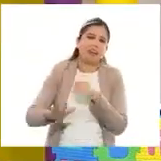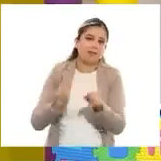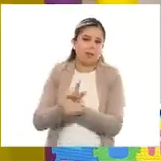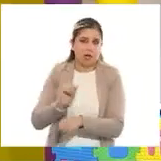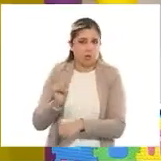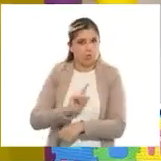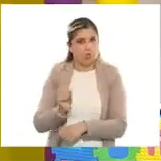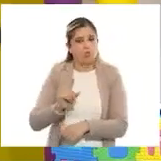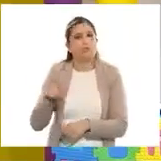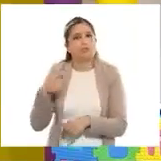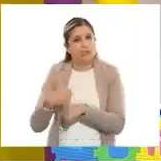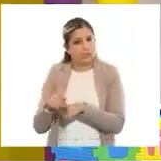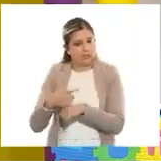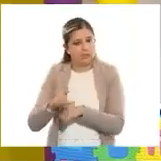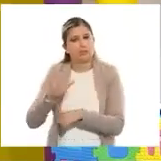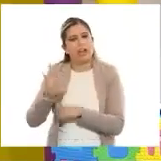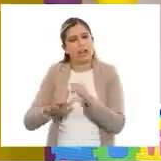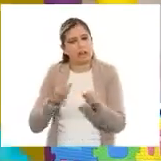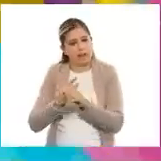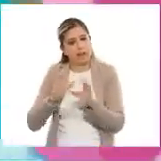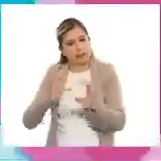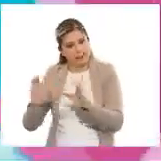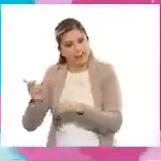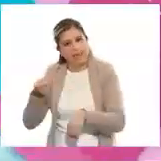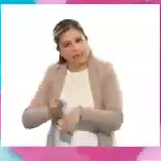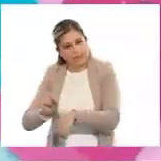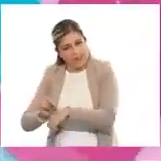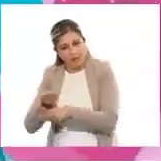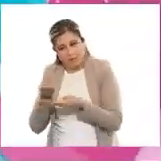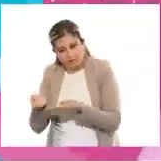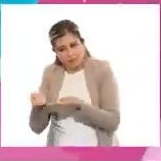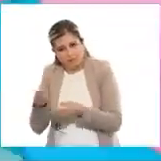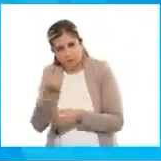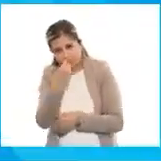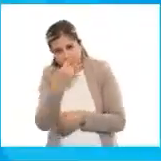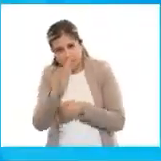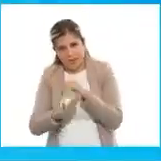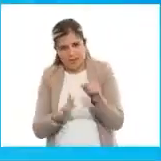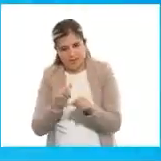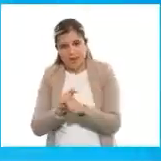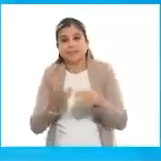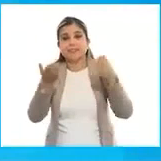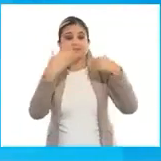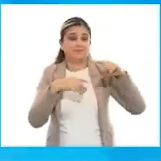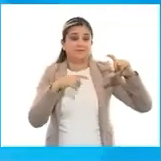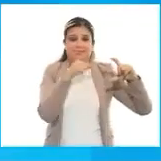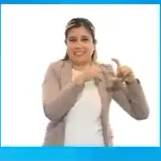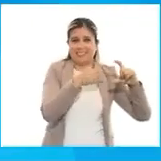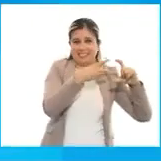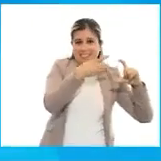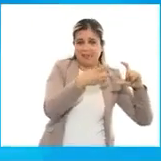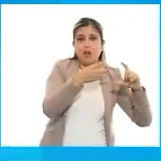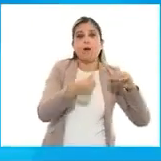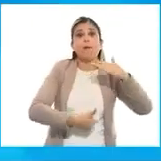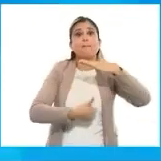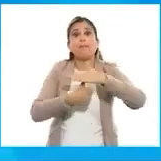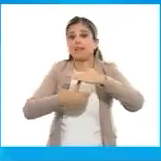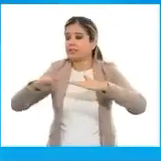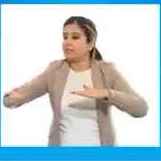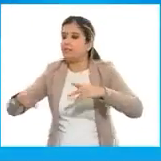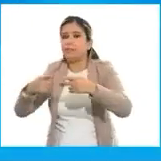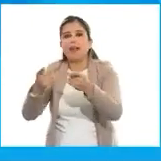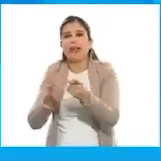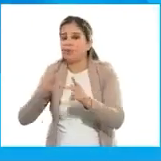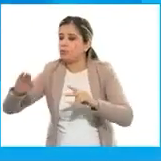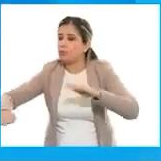diaria. Muy bien, vamos a ver nuestra siguiente imagen. En la siguiente imagen vemos que hay un niño poniendo la mesa. Yo creo que ya va a ser la hora